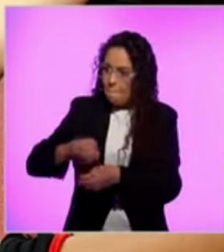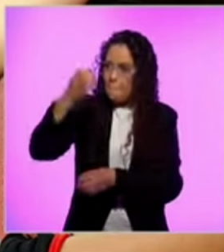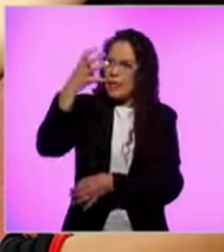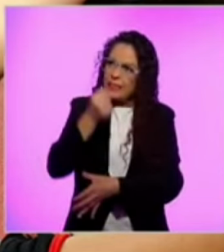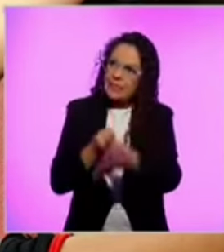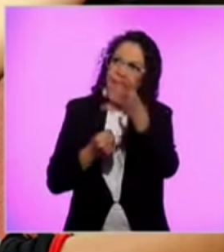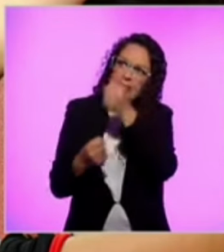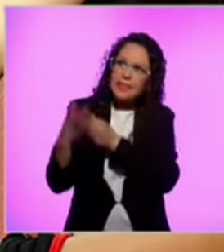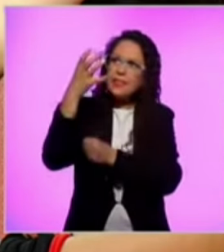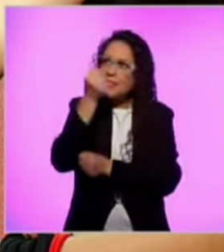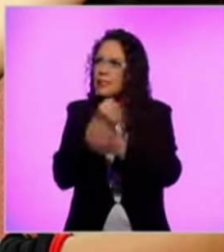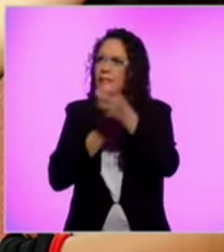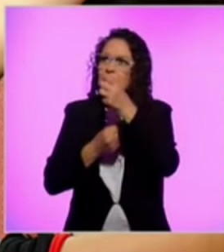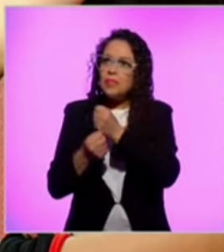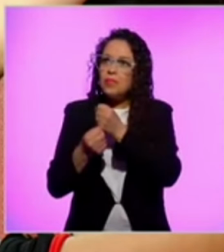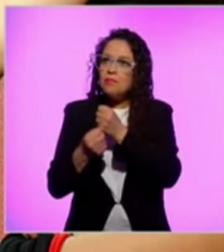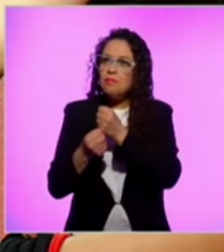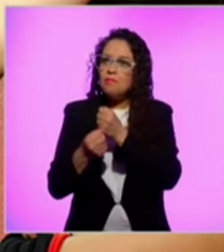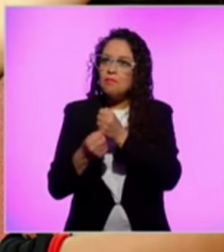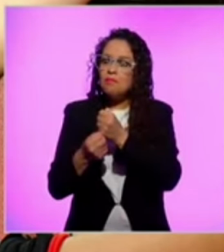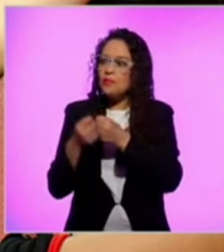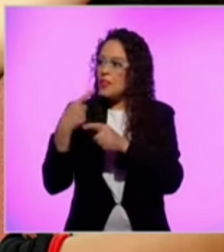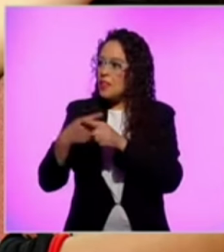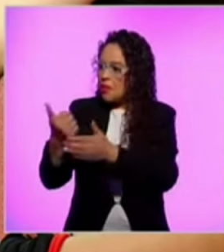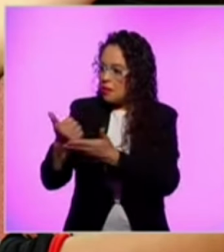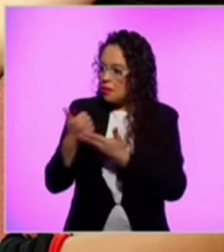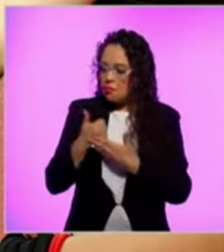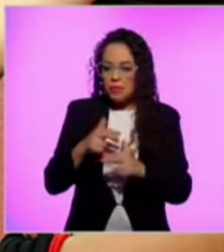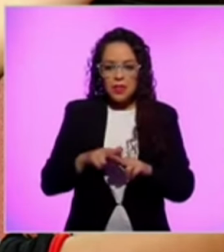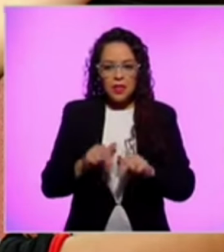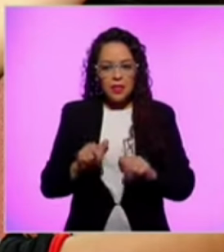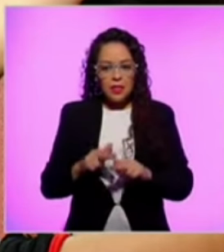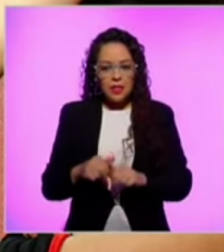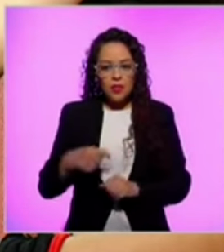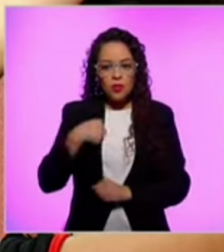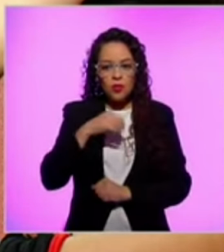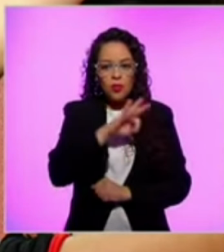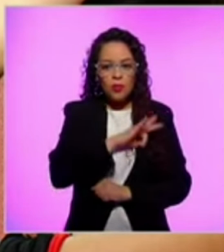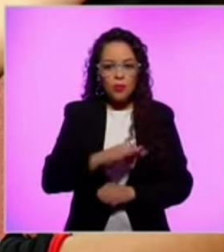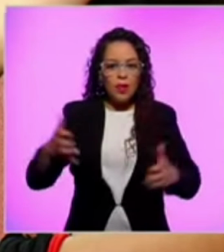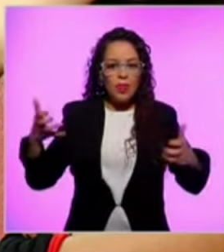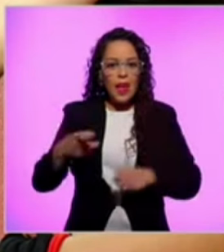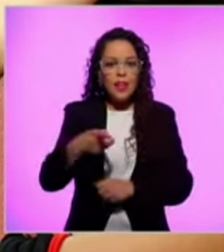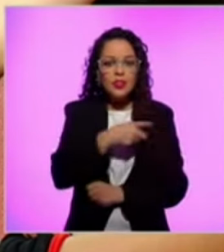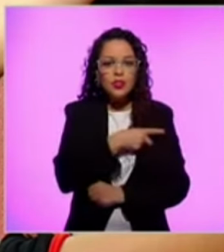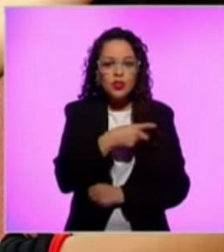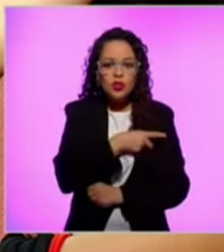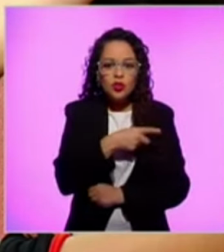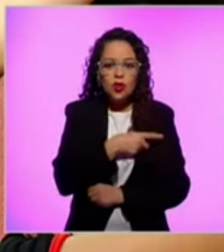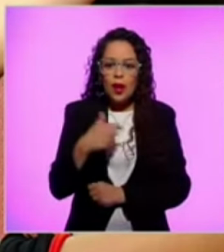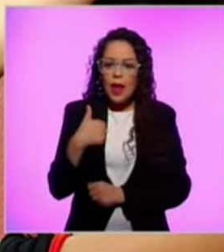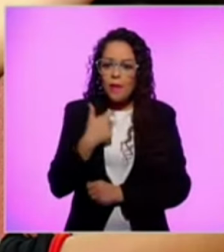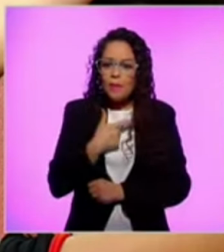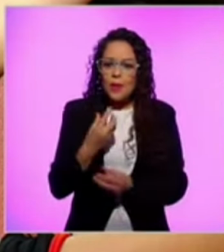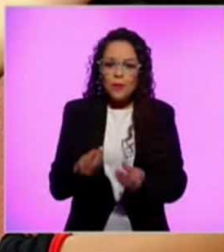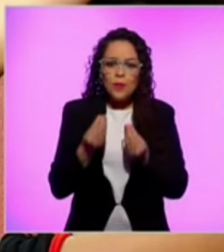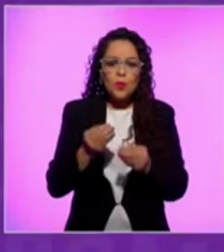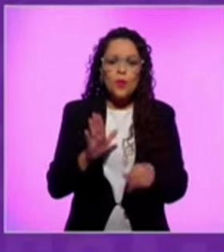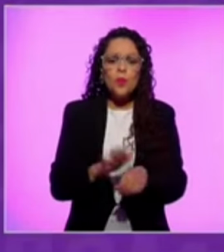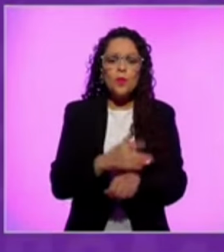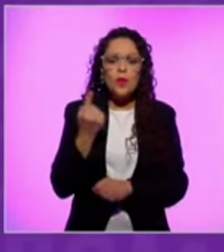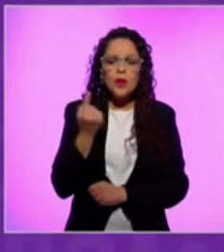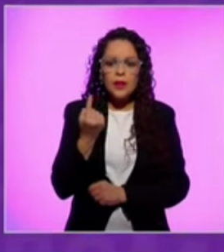escalar, es algo a lo que nadie me puede ayudar. Entonces digo, esto es algo que puedo hacerlo sola y me encanta porque es